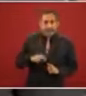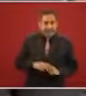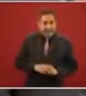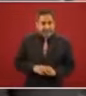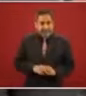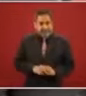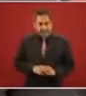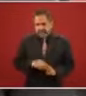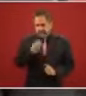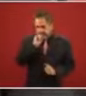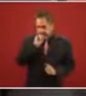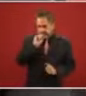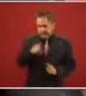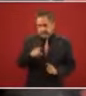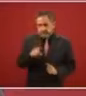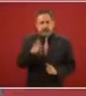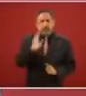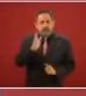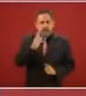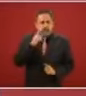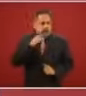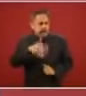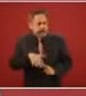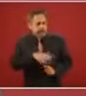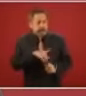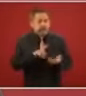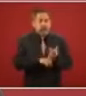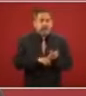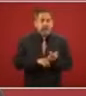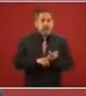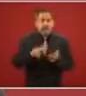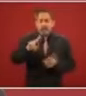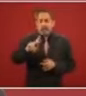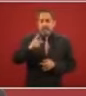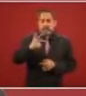se está buscando que el Poder Judicial ayude